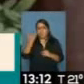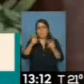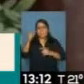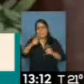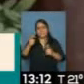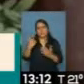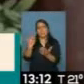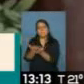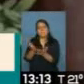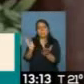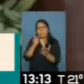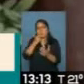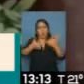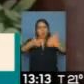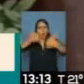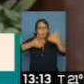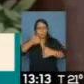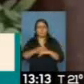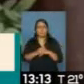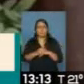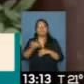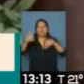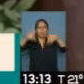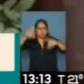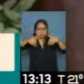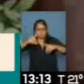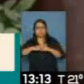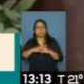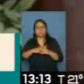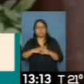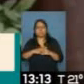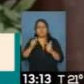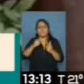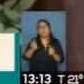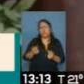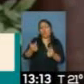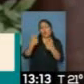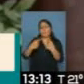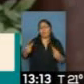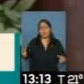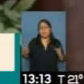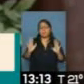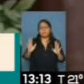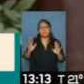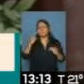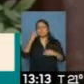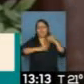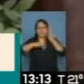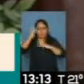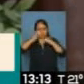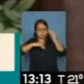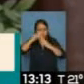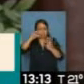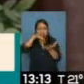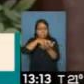sea de concursos, de licitaciones públicas, ya sea de compra de bienes y de servicios, ya sea de obras,